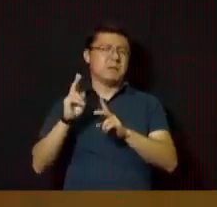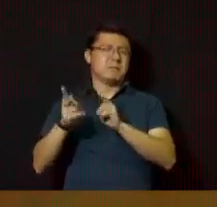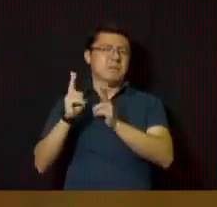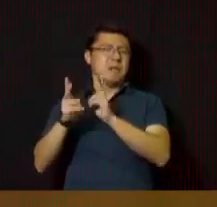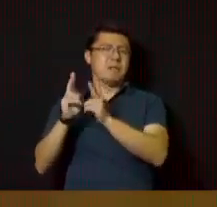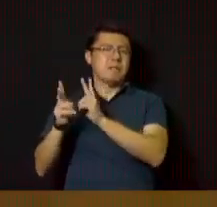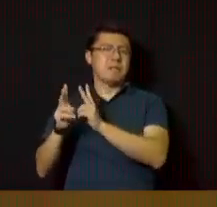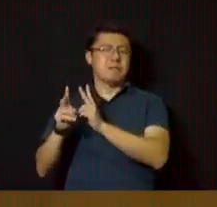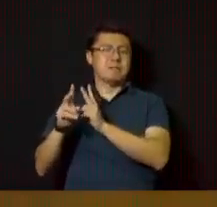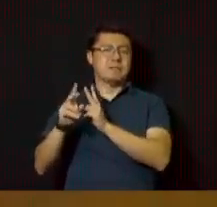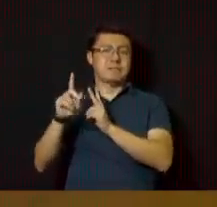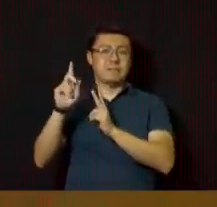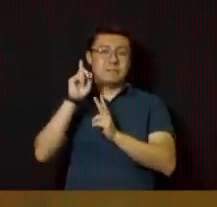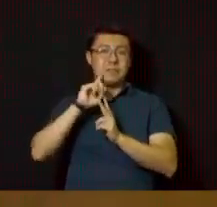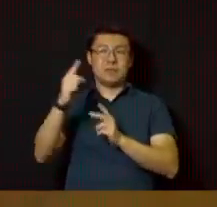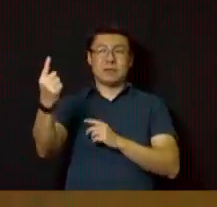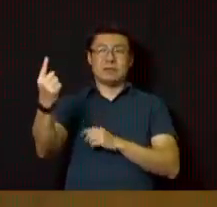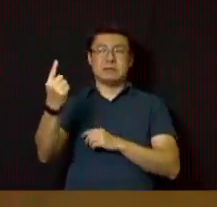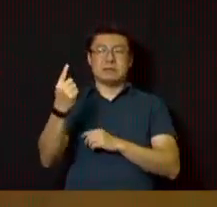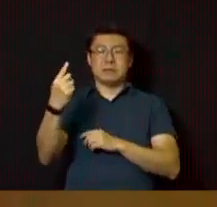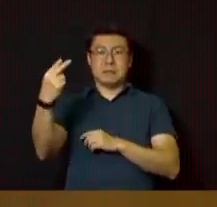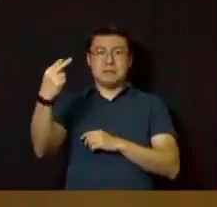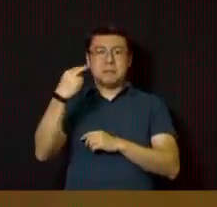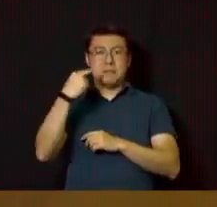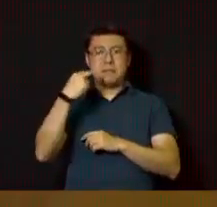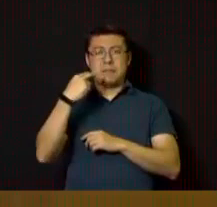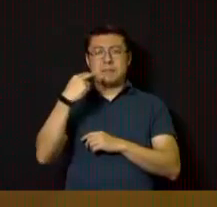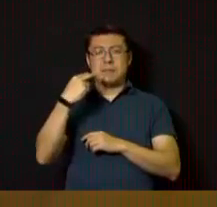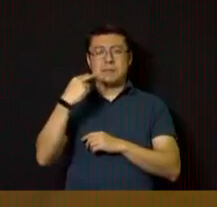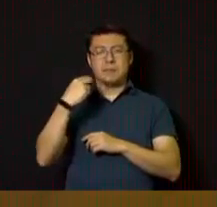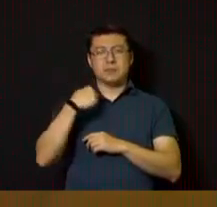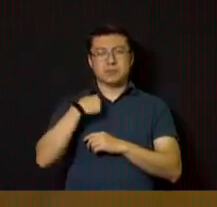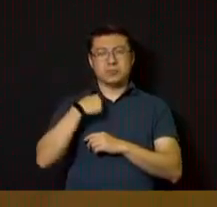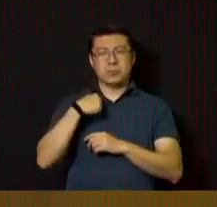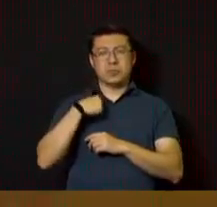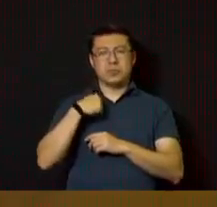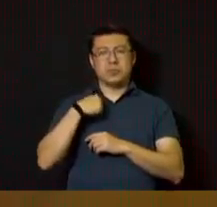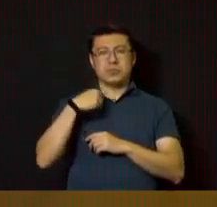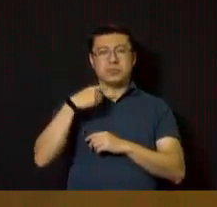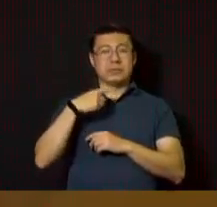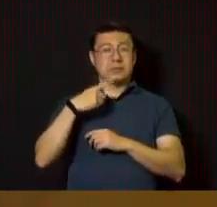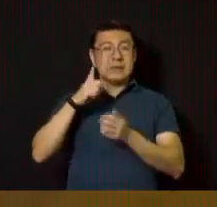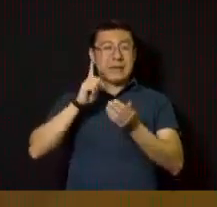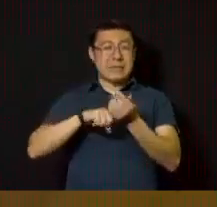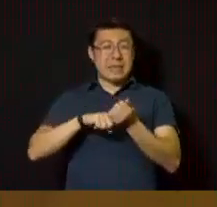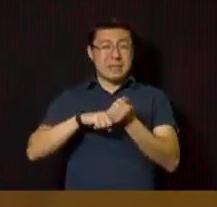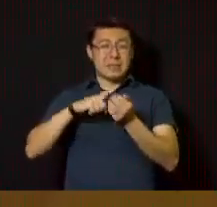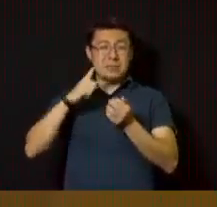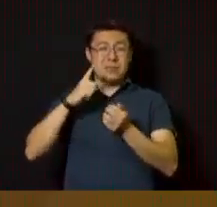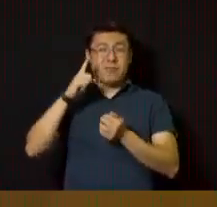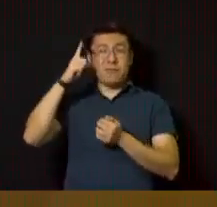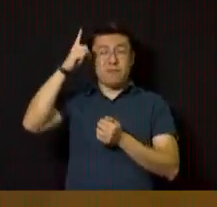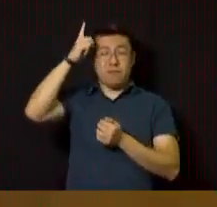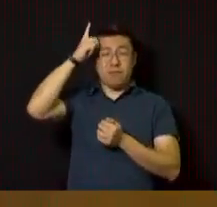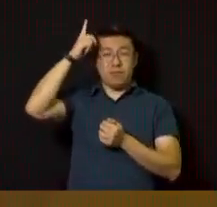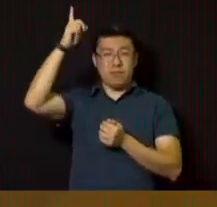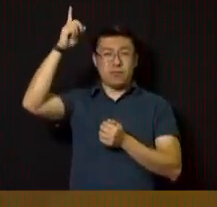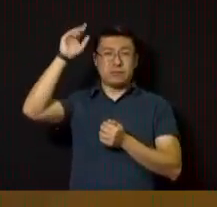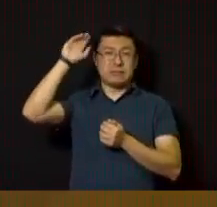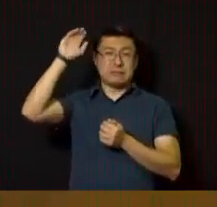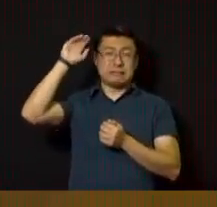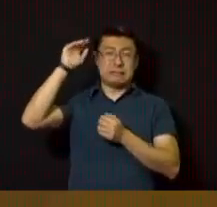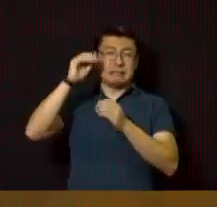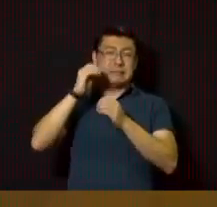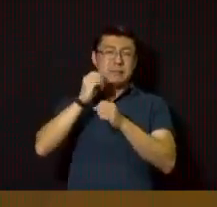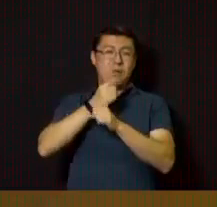Irma, me acuerdo que me quedó mirando, ¿no? Y yo en ese momento le pedí a Dios, de verdad, que me dieran la oportunidad, porque a veces me